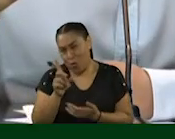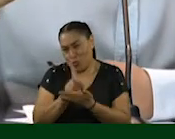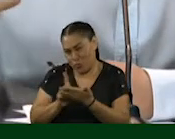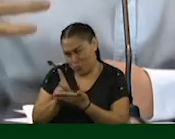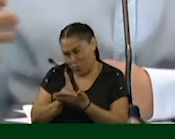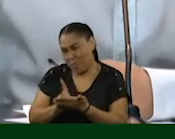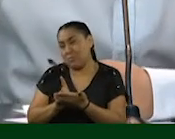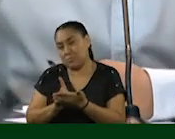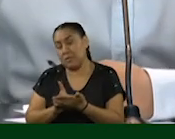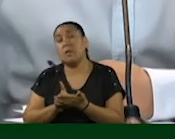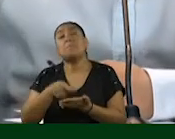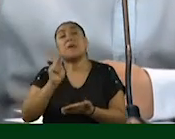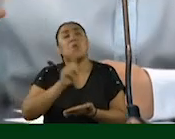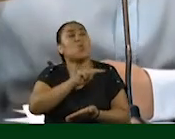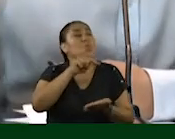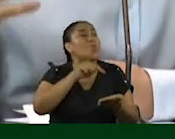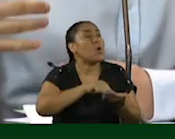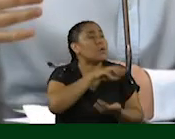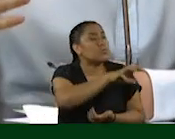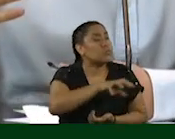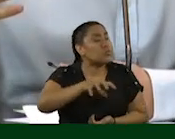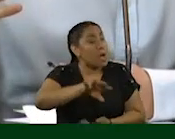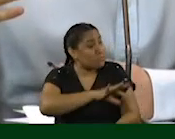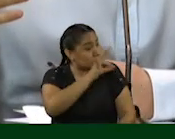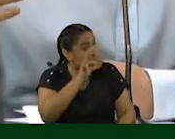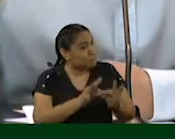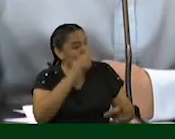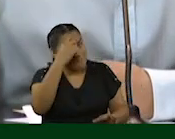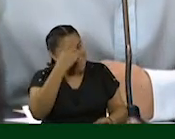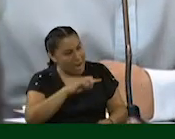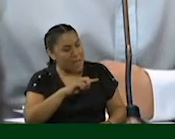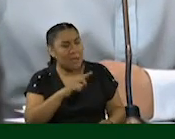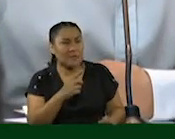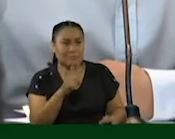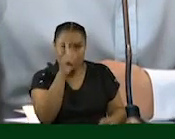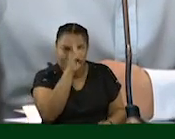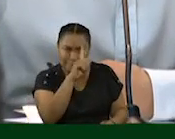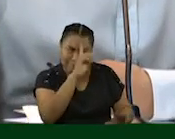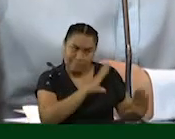sustancia qué espacios públicos tenemos listos para generar promoción de la salud